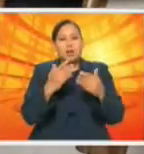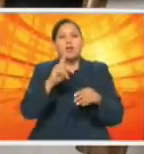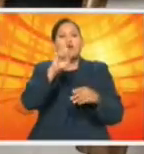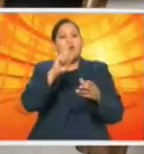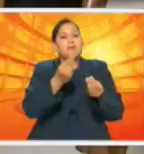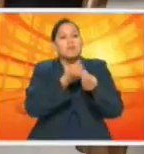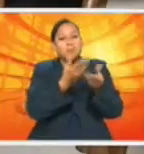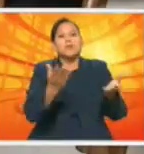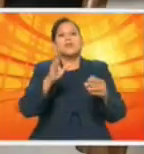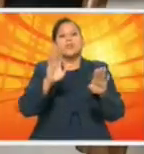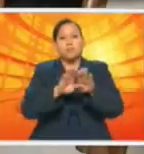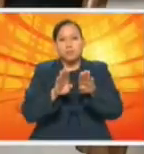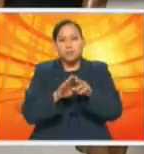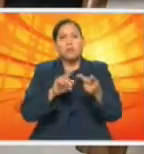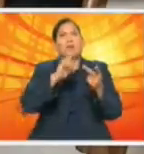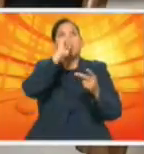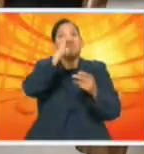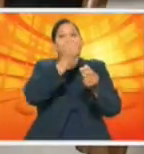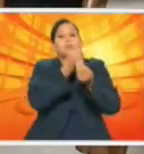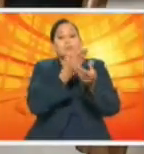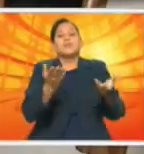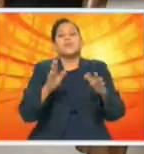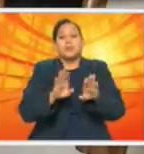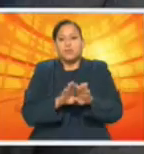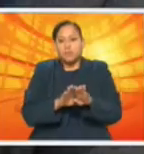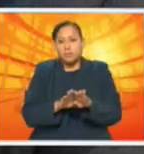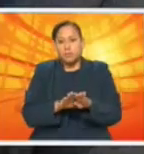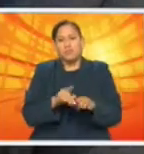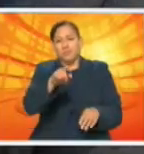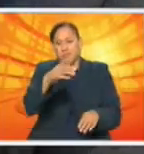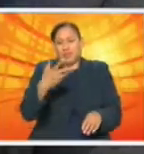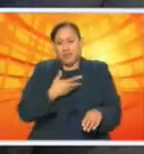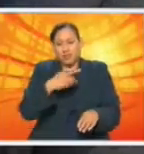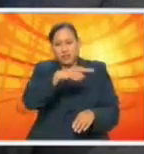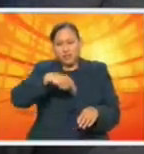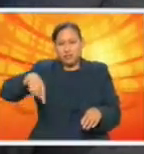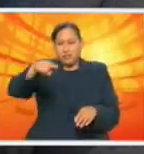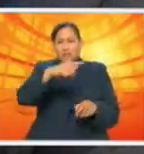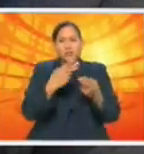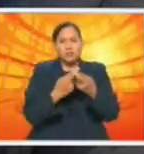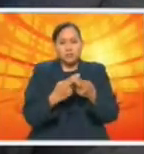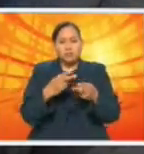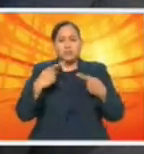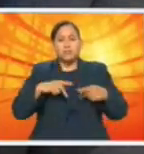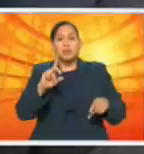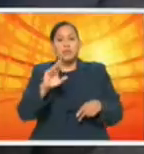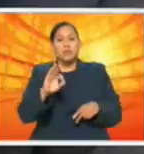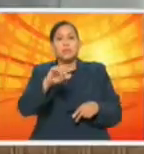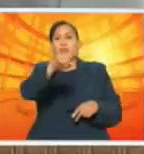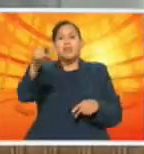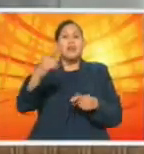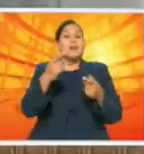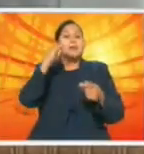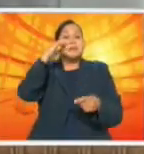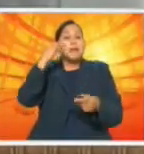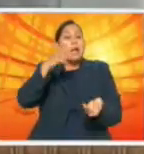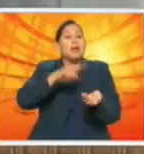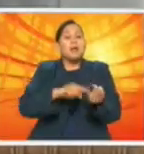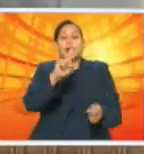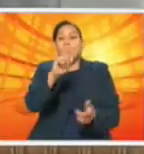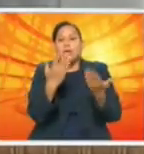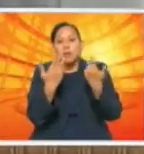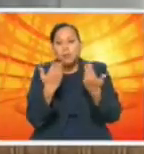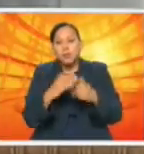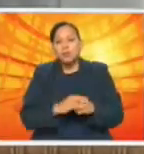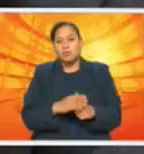agua, de cómo se provee ese alumbrado. Tú tienes un vasto sector de la población del DF que no tiene acceso a agua. O sea, no,